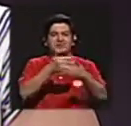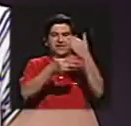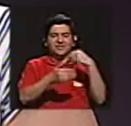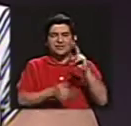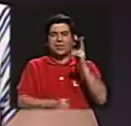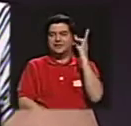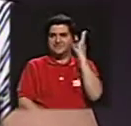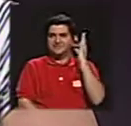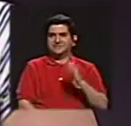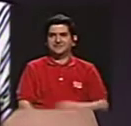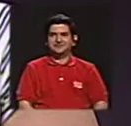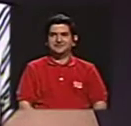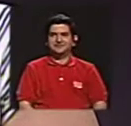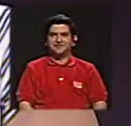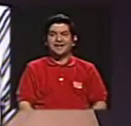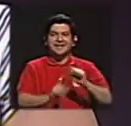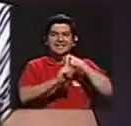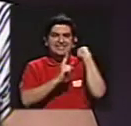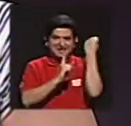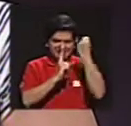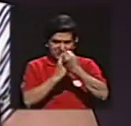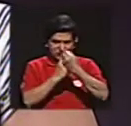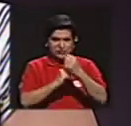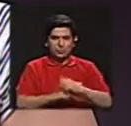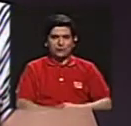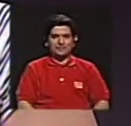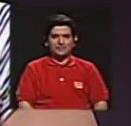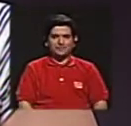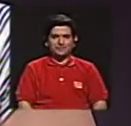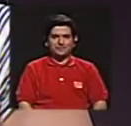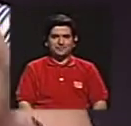la compañera. El asunto es que